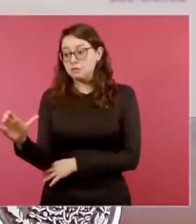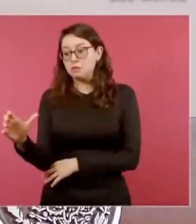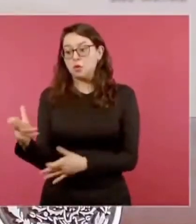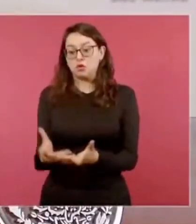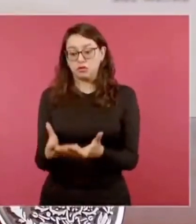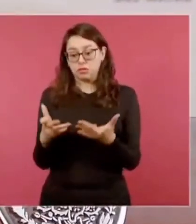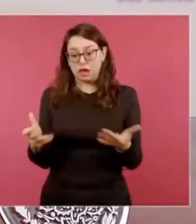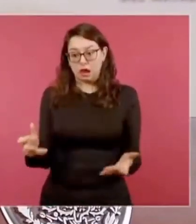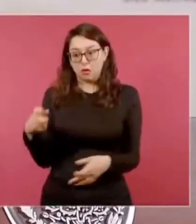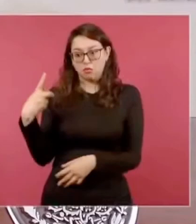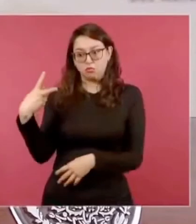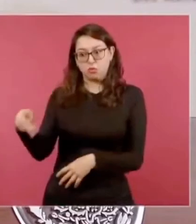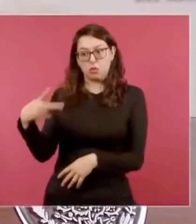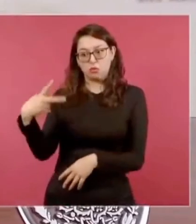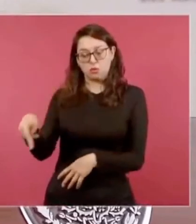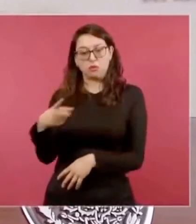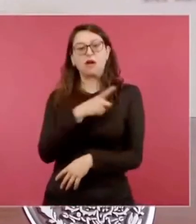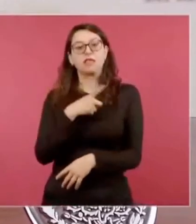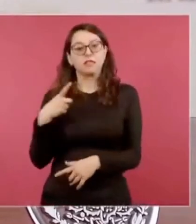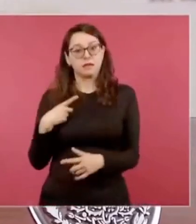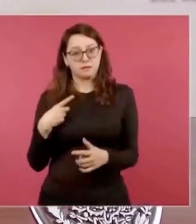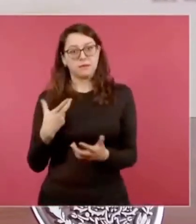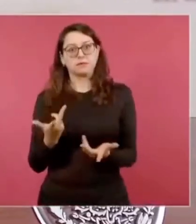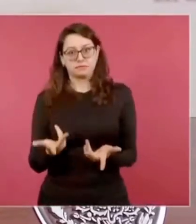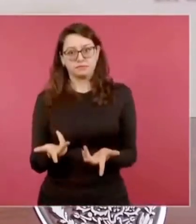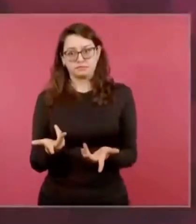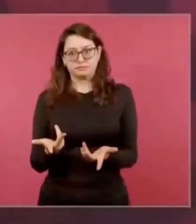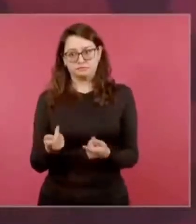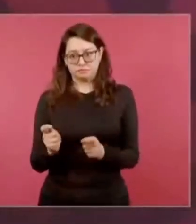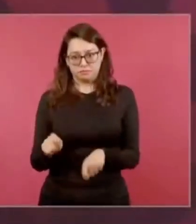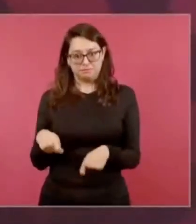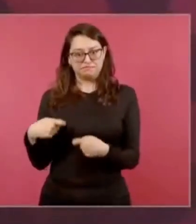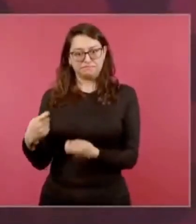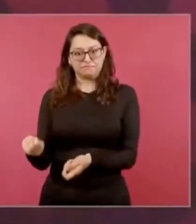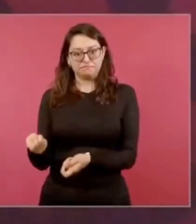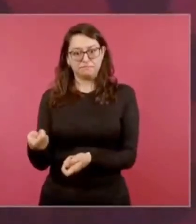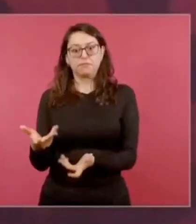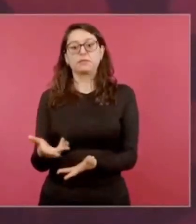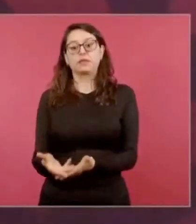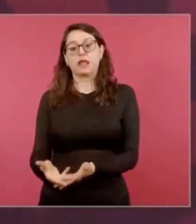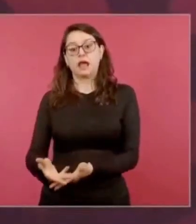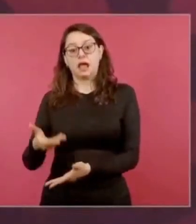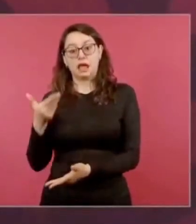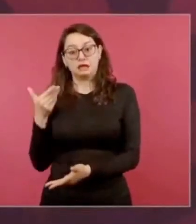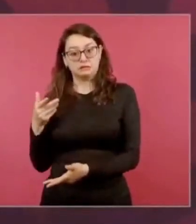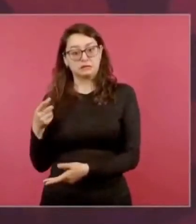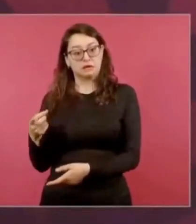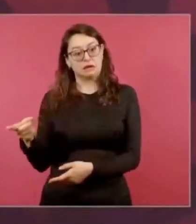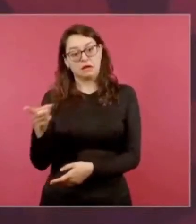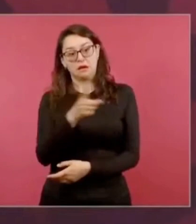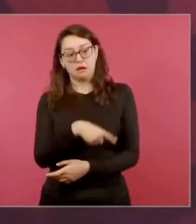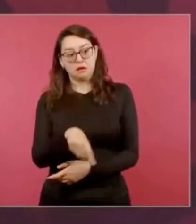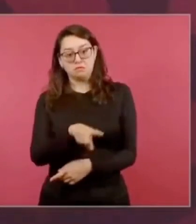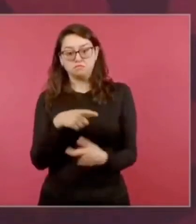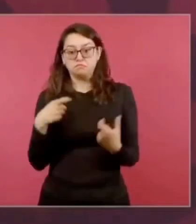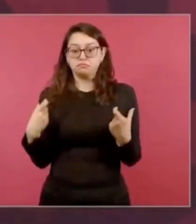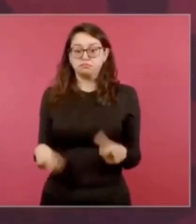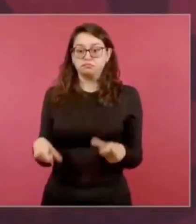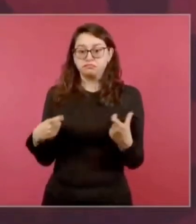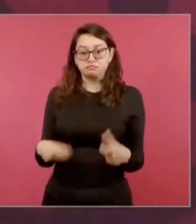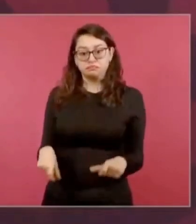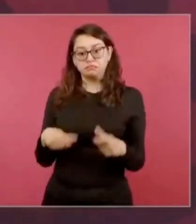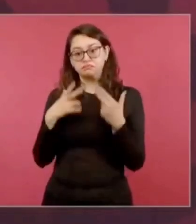tierras que injustamente los hacendados le habían